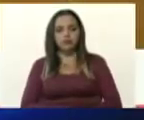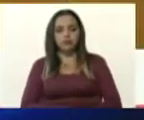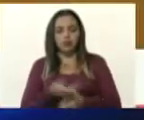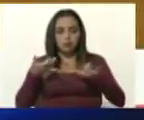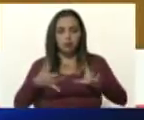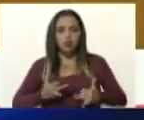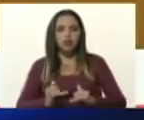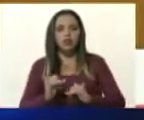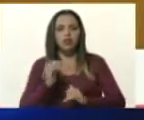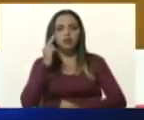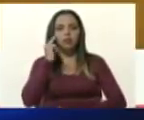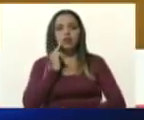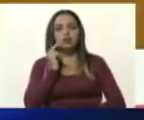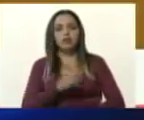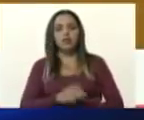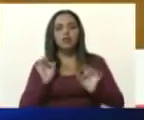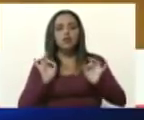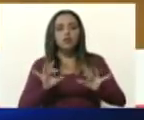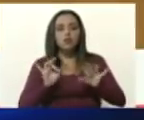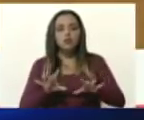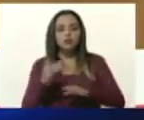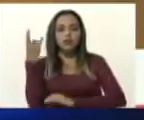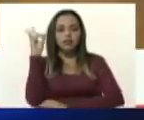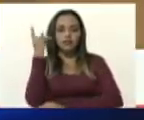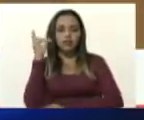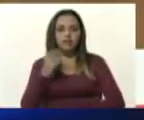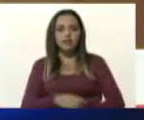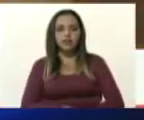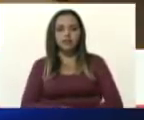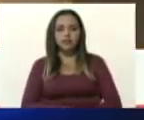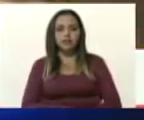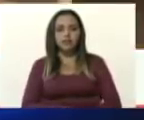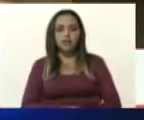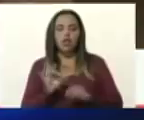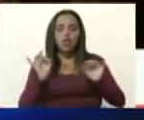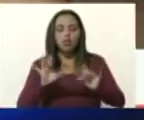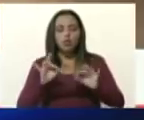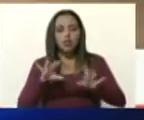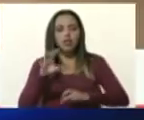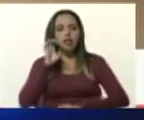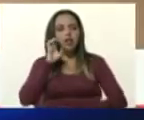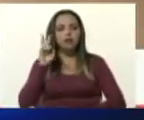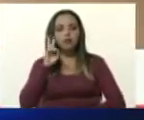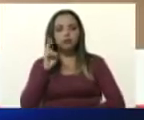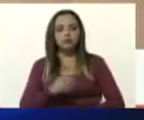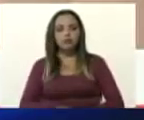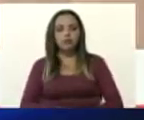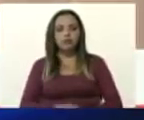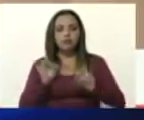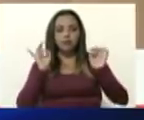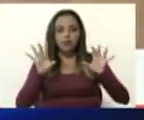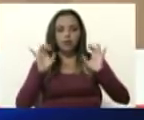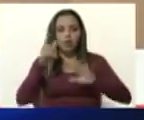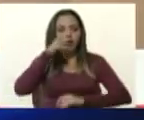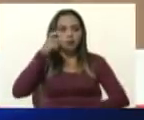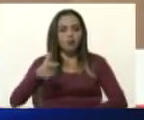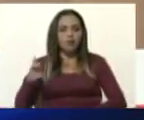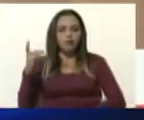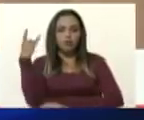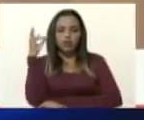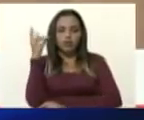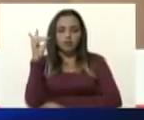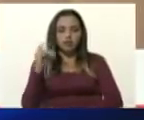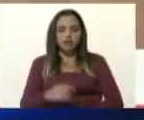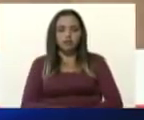hijos de bolívar nos duele bolivia nos duele hemos morales nos duele pueblo de bolivia